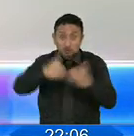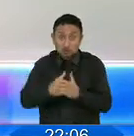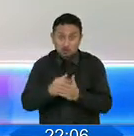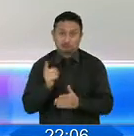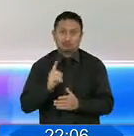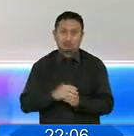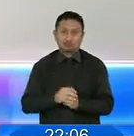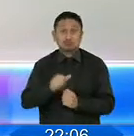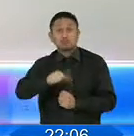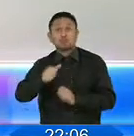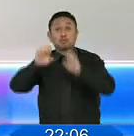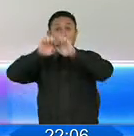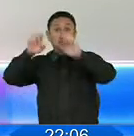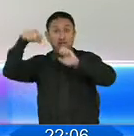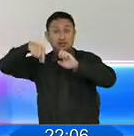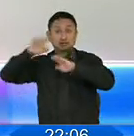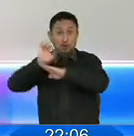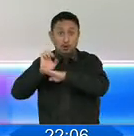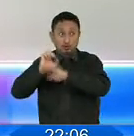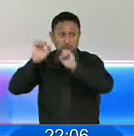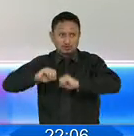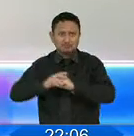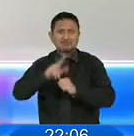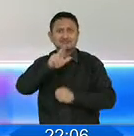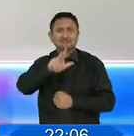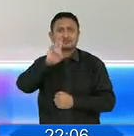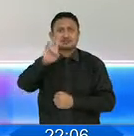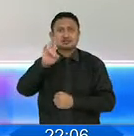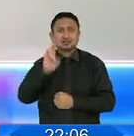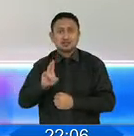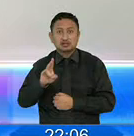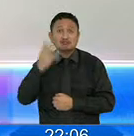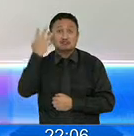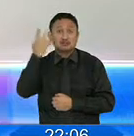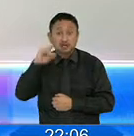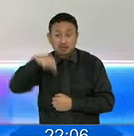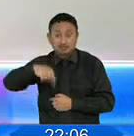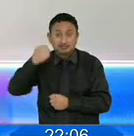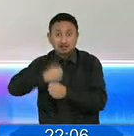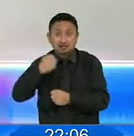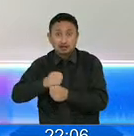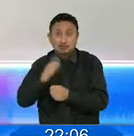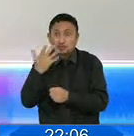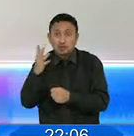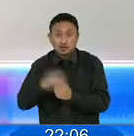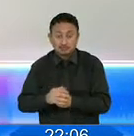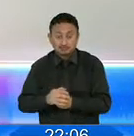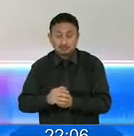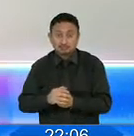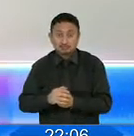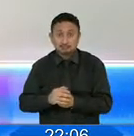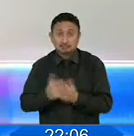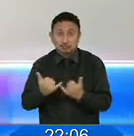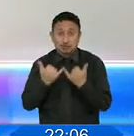La gran mayoría de empresas en el Ecuador tiene 37 días de liquidez. Ya vamos por